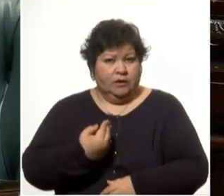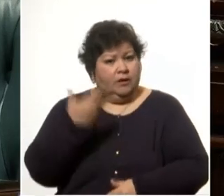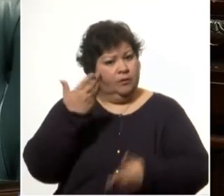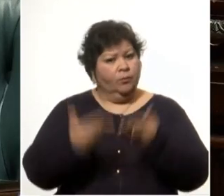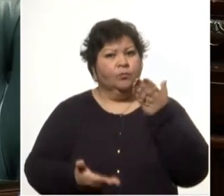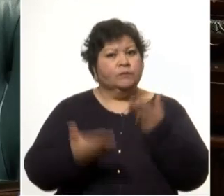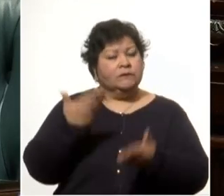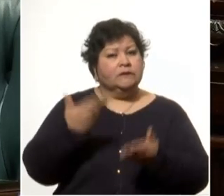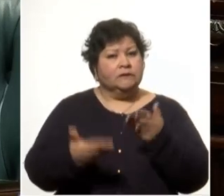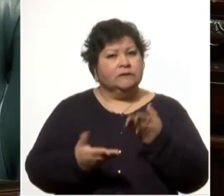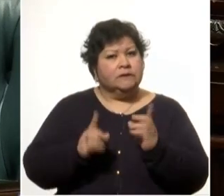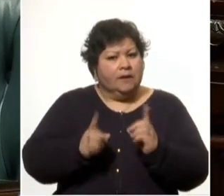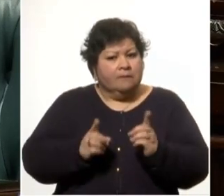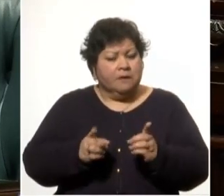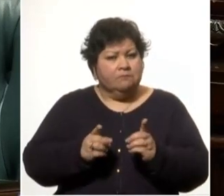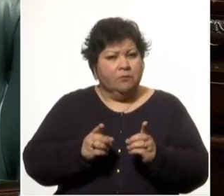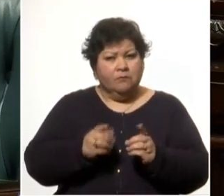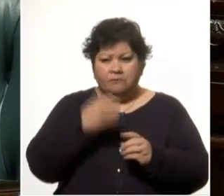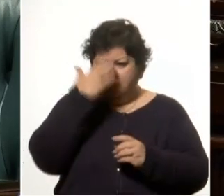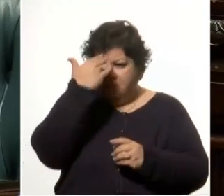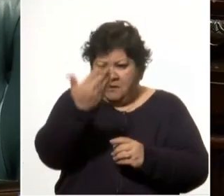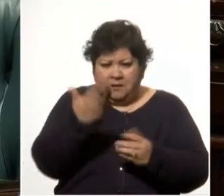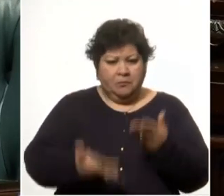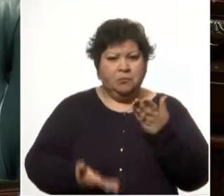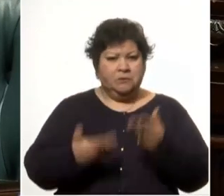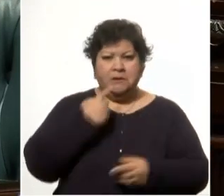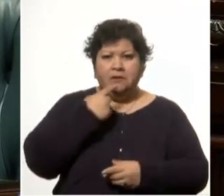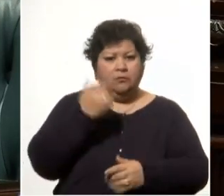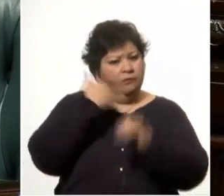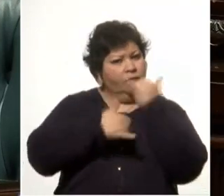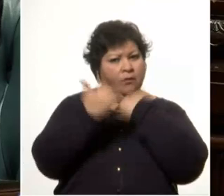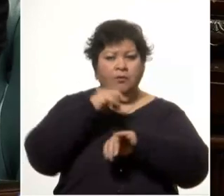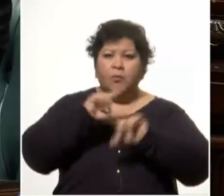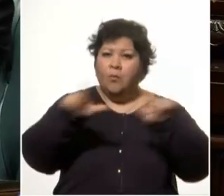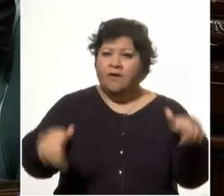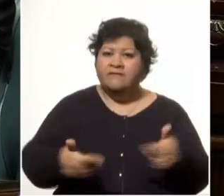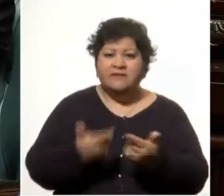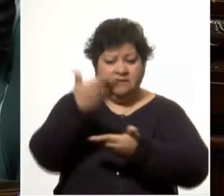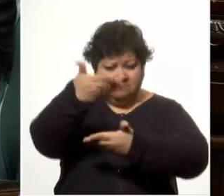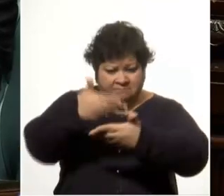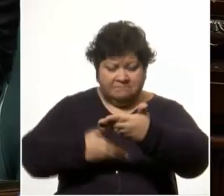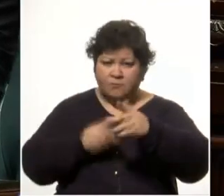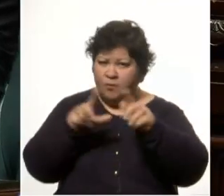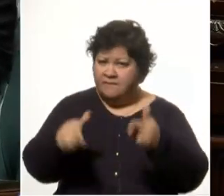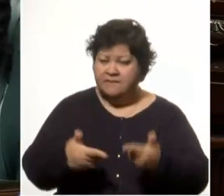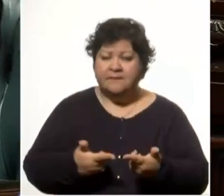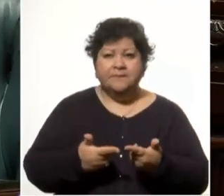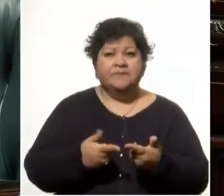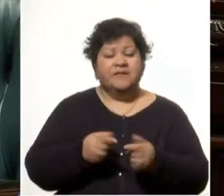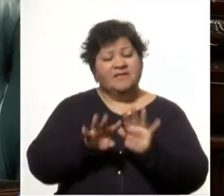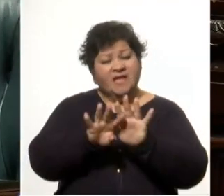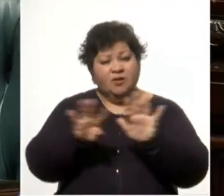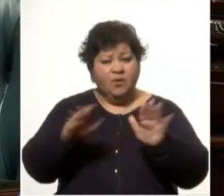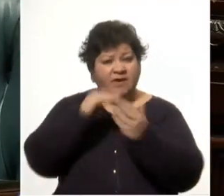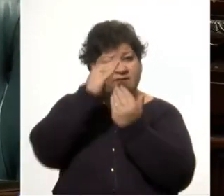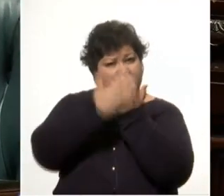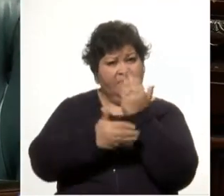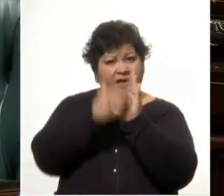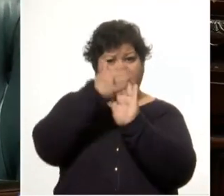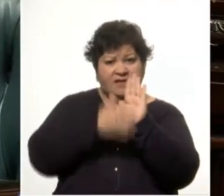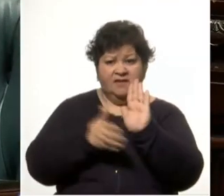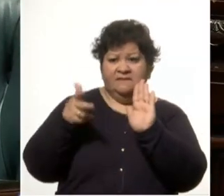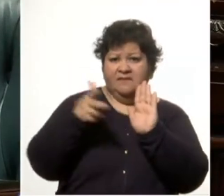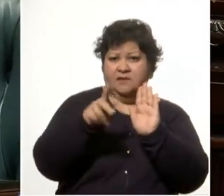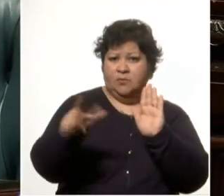justicia que no existía ningún informe. Y lo único que se muestran son esas 9 carillas sin fecha,